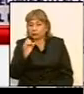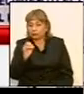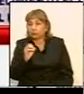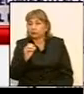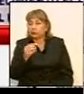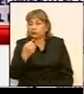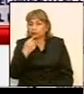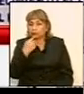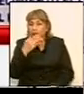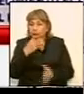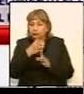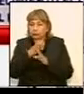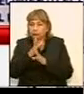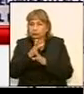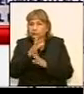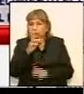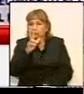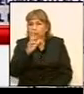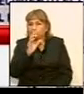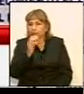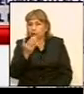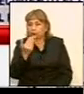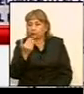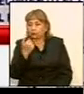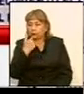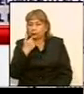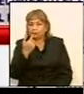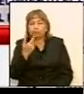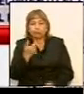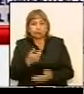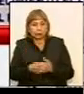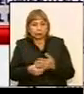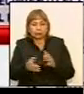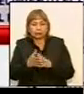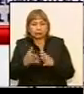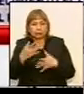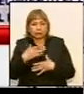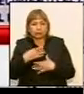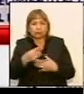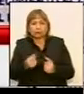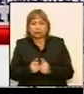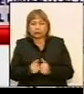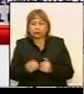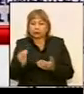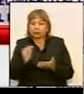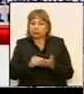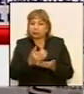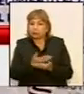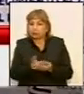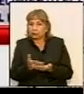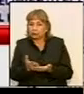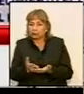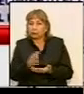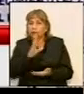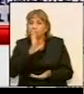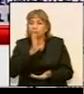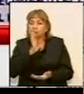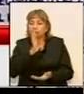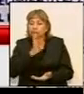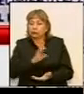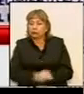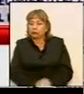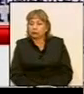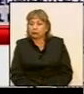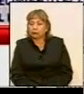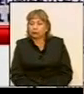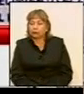indirectos, ¿ya? Y 315 en exportaciones. Más interesante, quizá más aterrizado, sobre todo cuando hablamos ya de discusión pública.